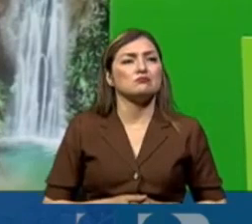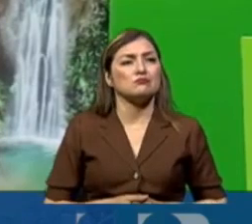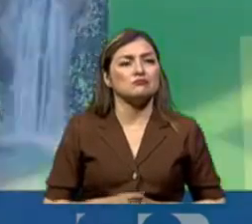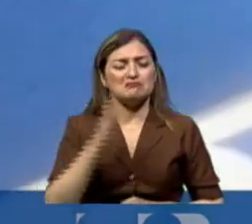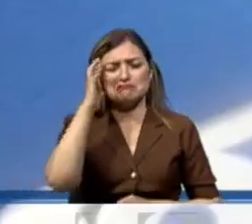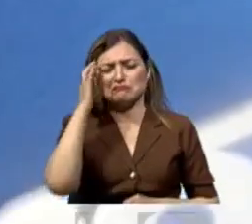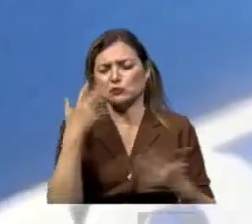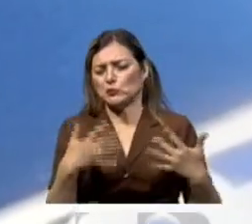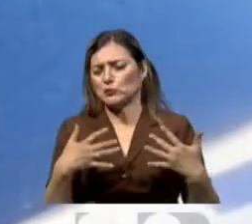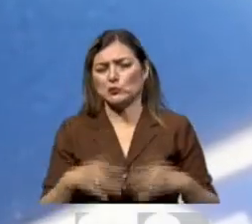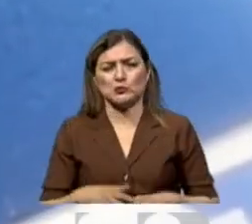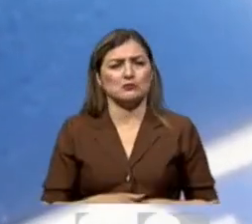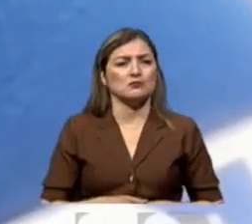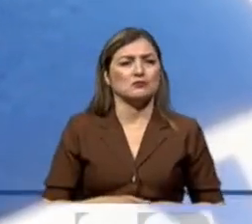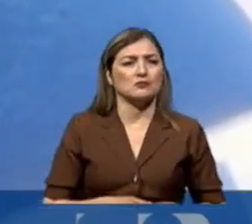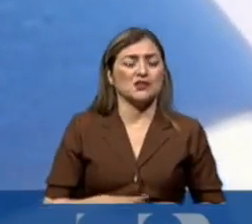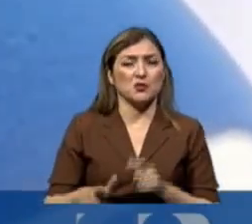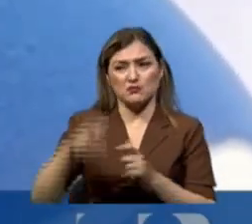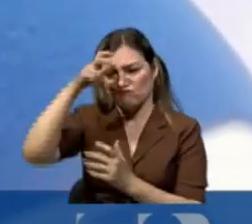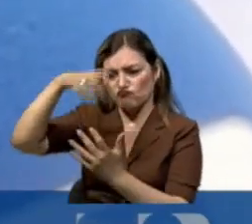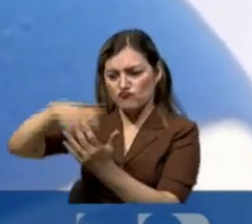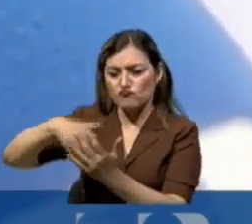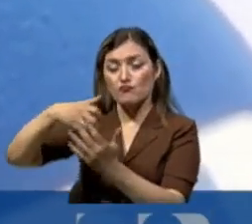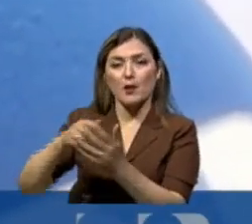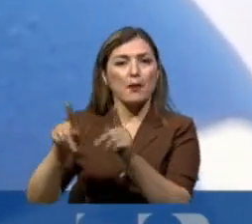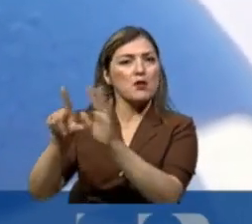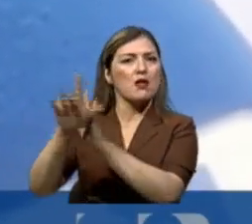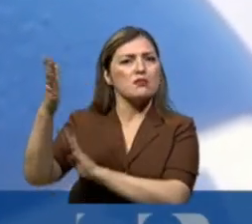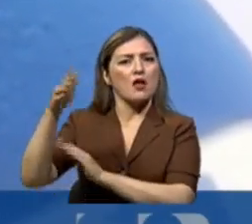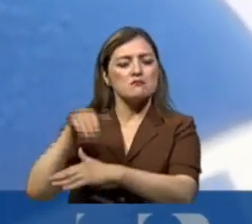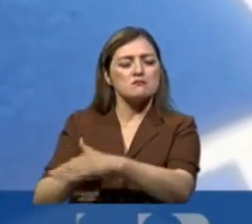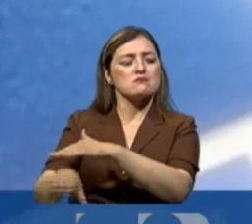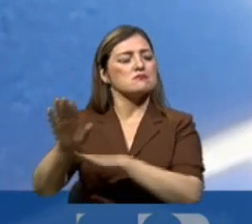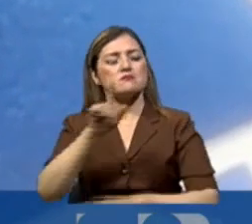en la zona. Que los mineros ilegales vuelta están ingresando.